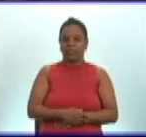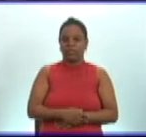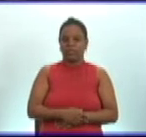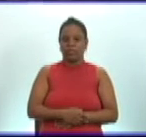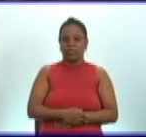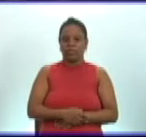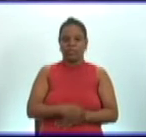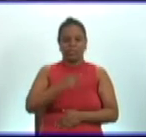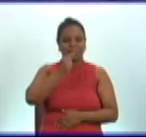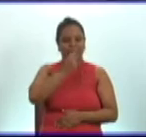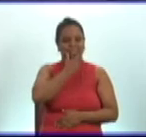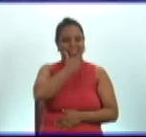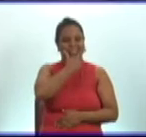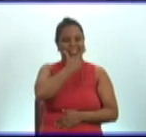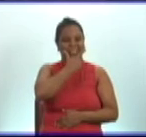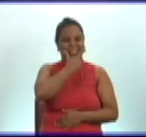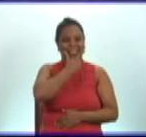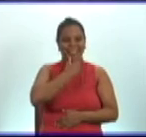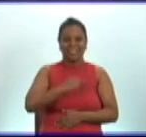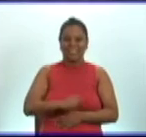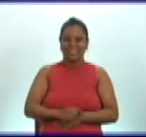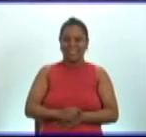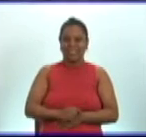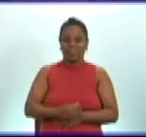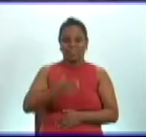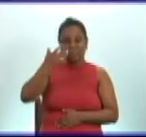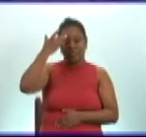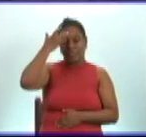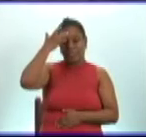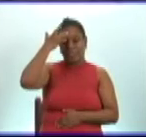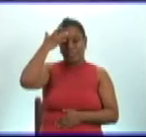y risueño en tu languida